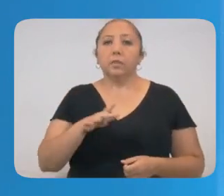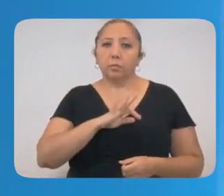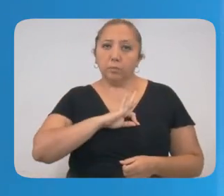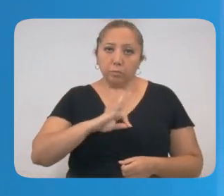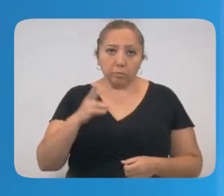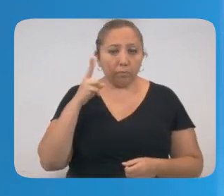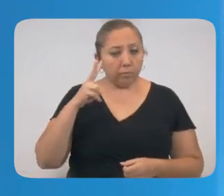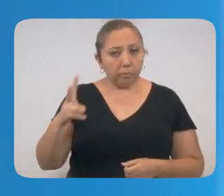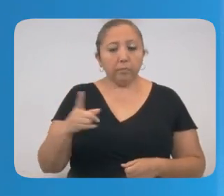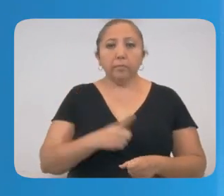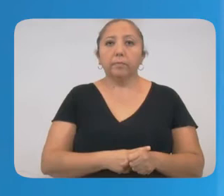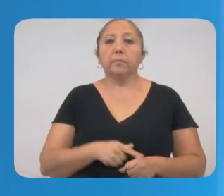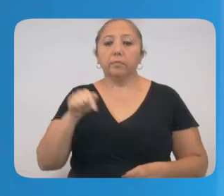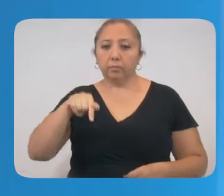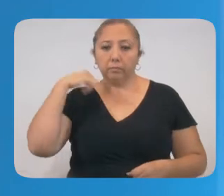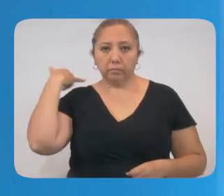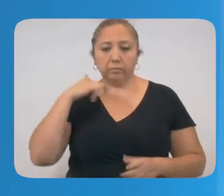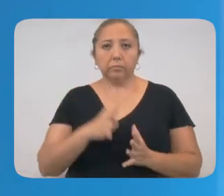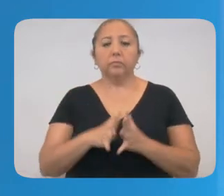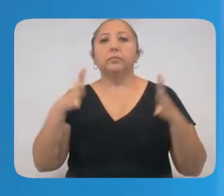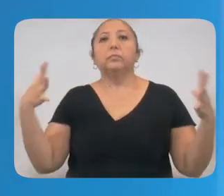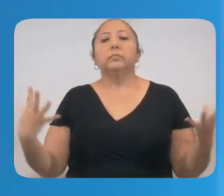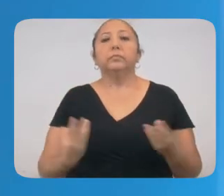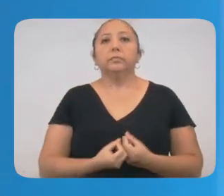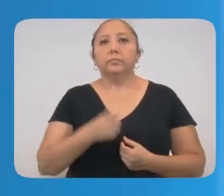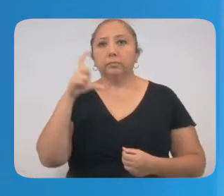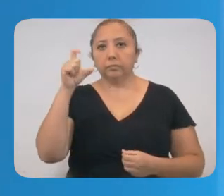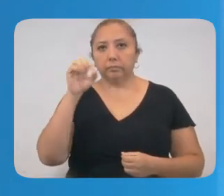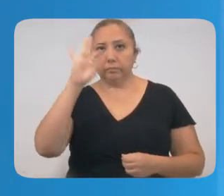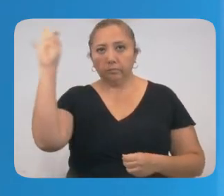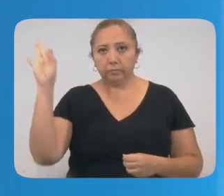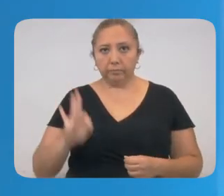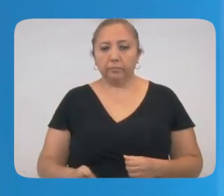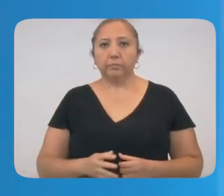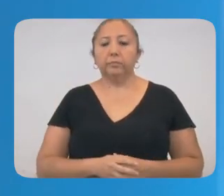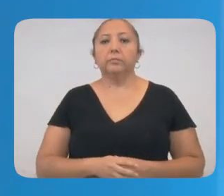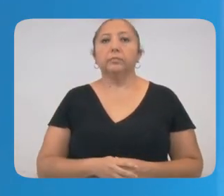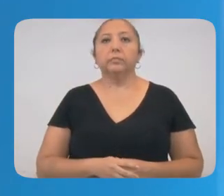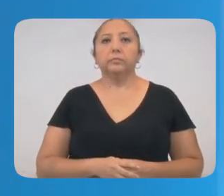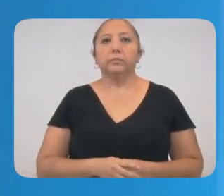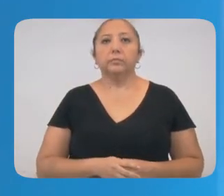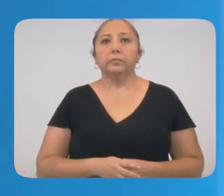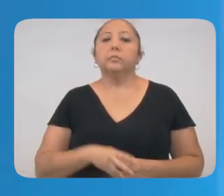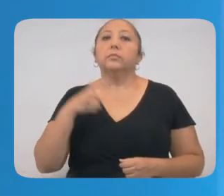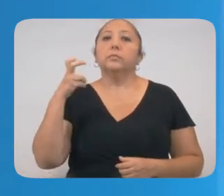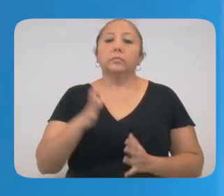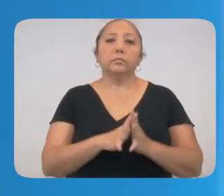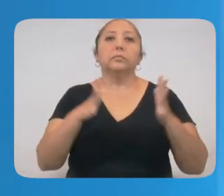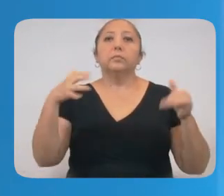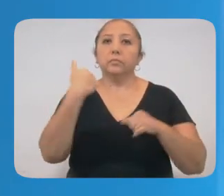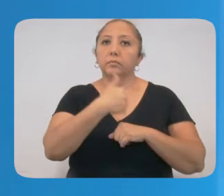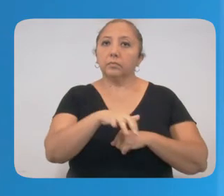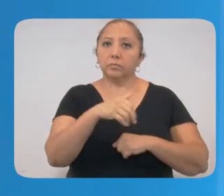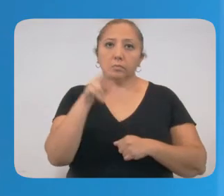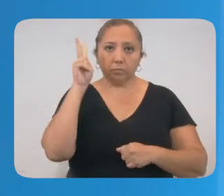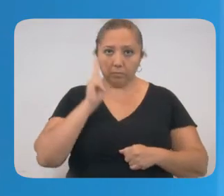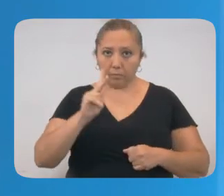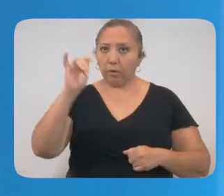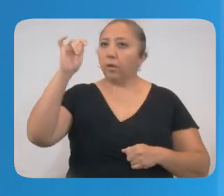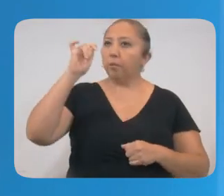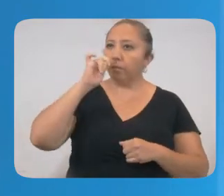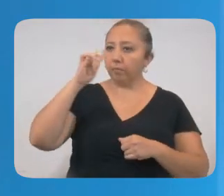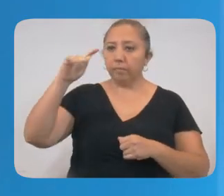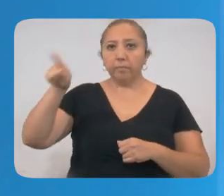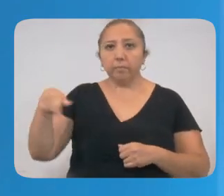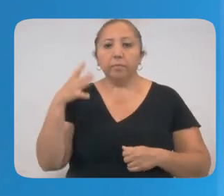en Yucatán hemos duplicado ese porcentaje hasta un 20%. Este aumento de número de pruebas implicará, por tanto, un